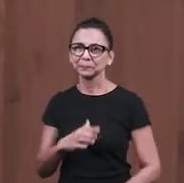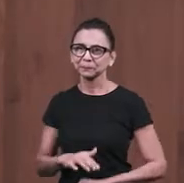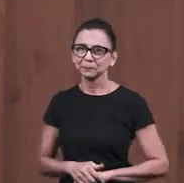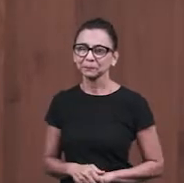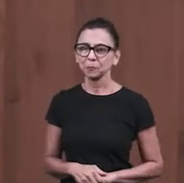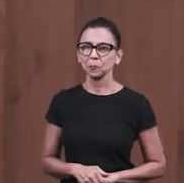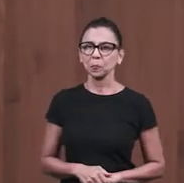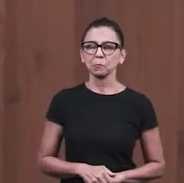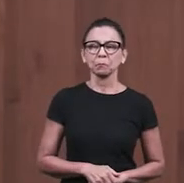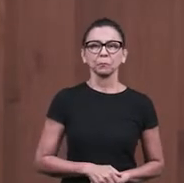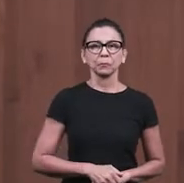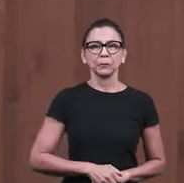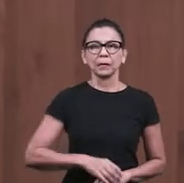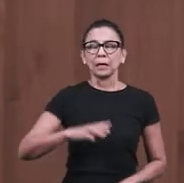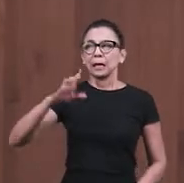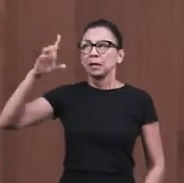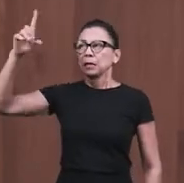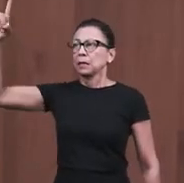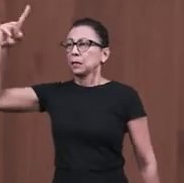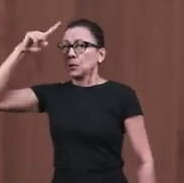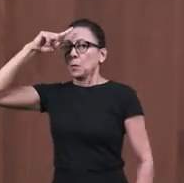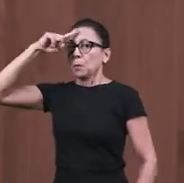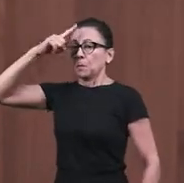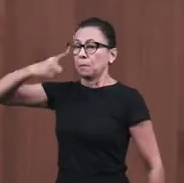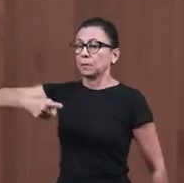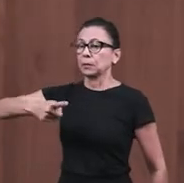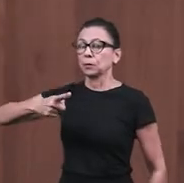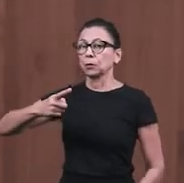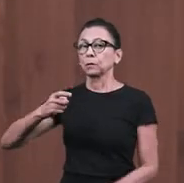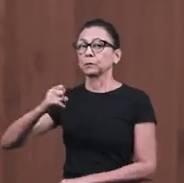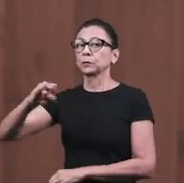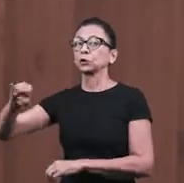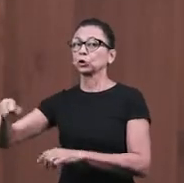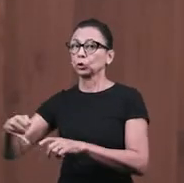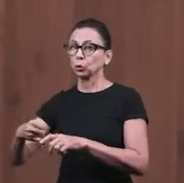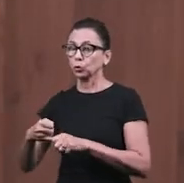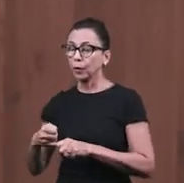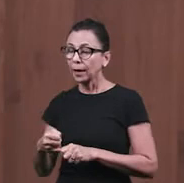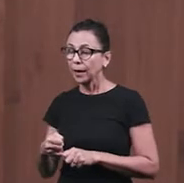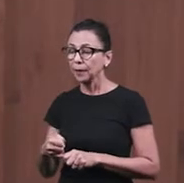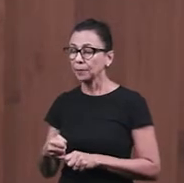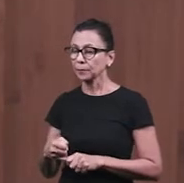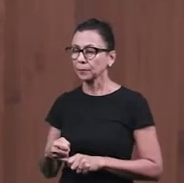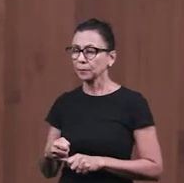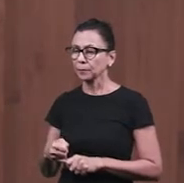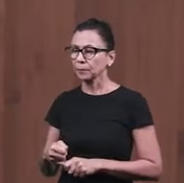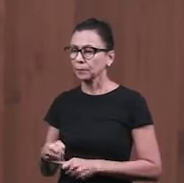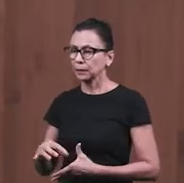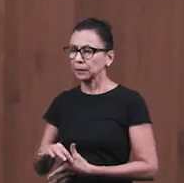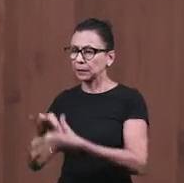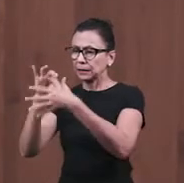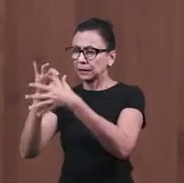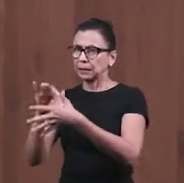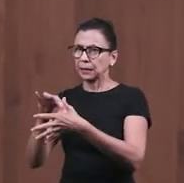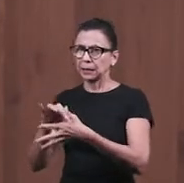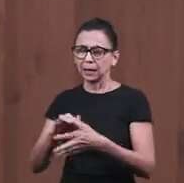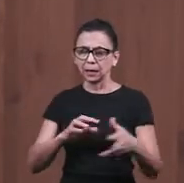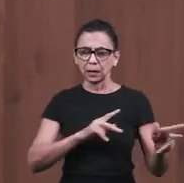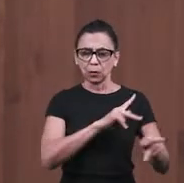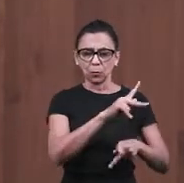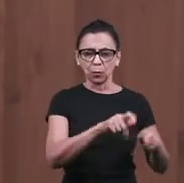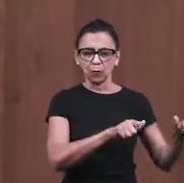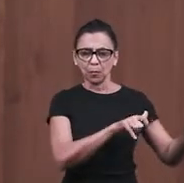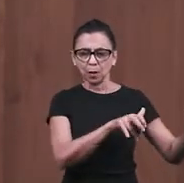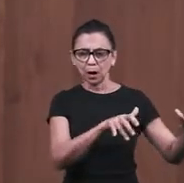La primera orden que Dios dio a Josué cuando lo llamó para llevar al pueblo fue: levántate, pasa el